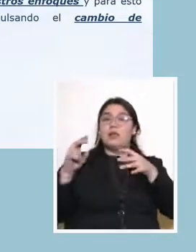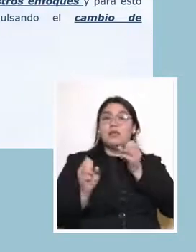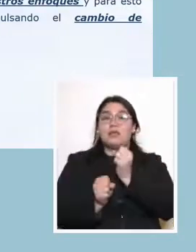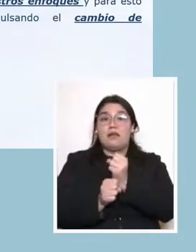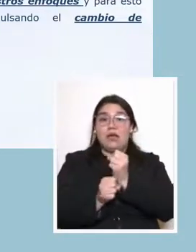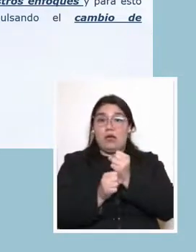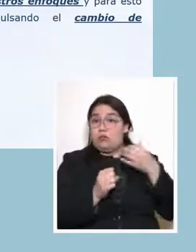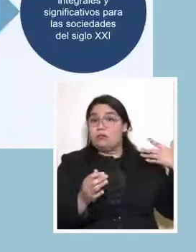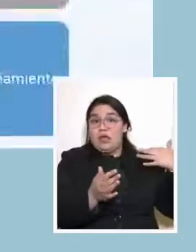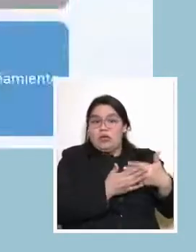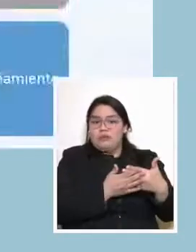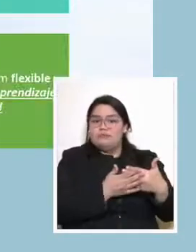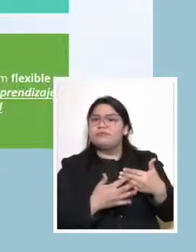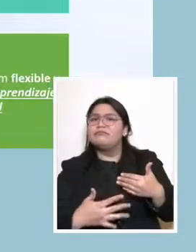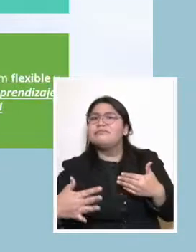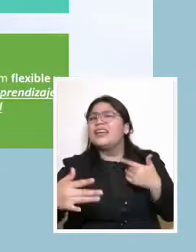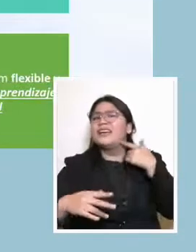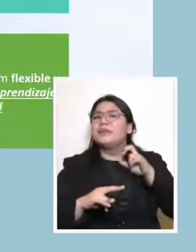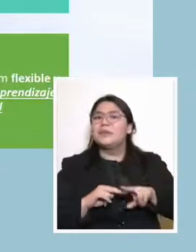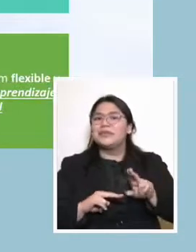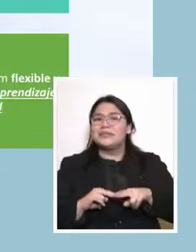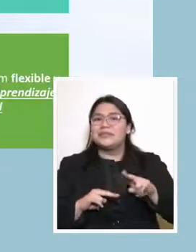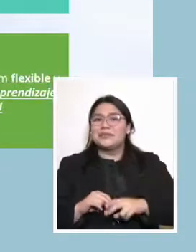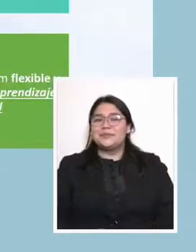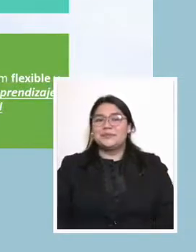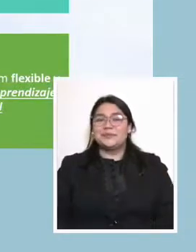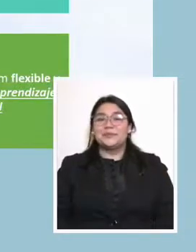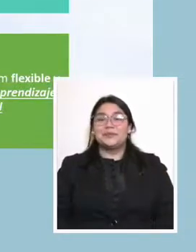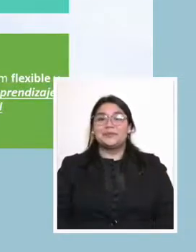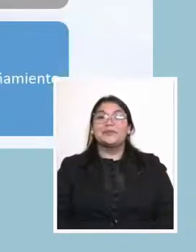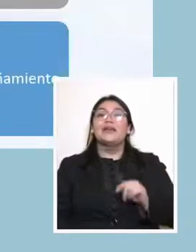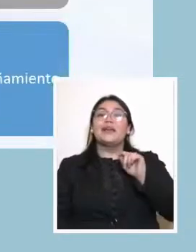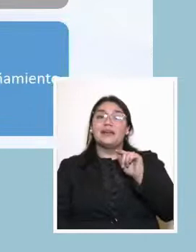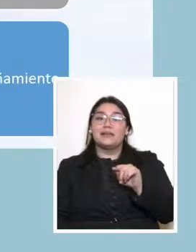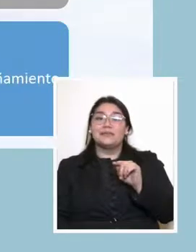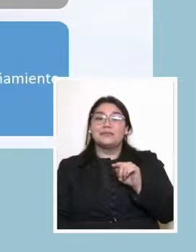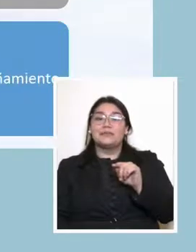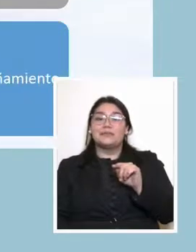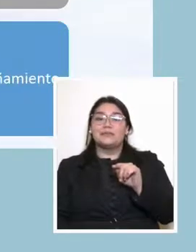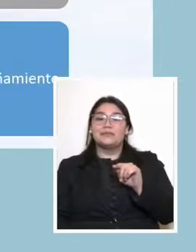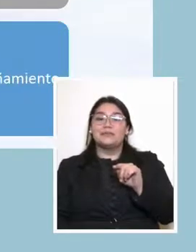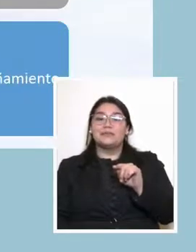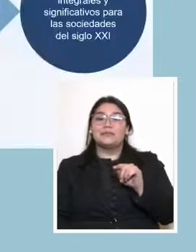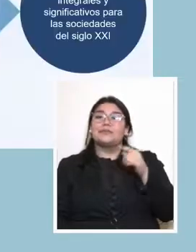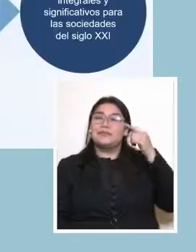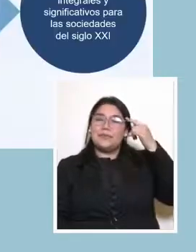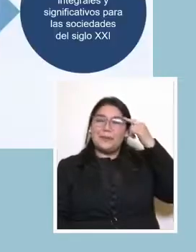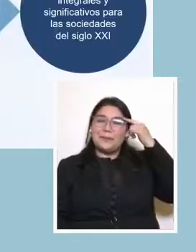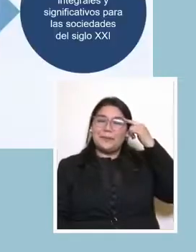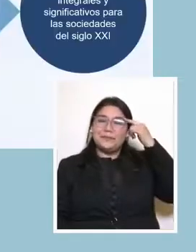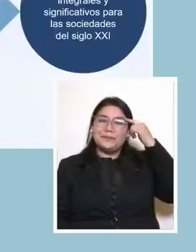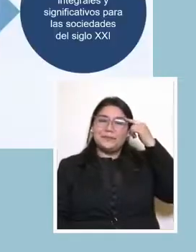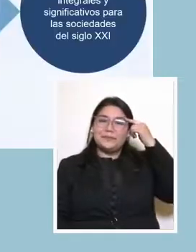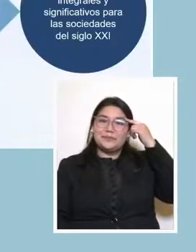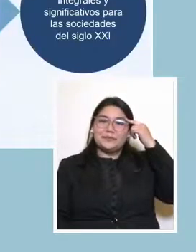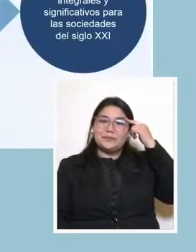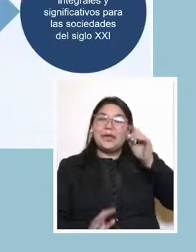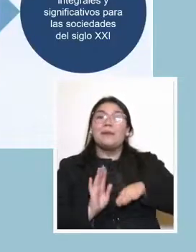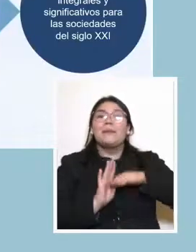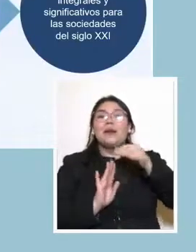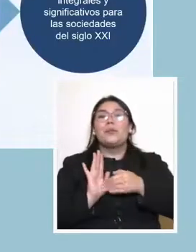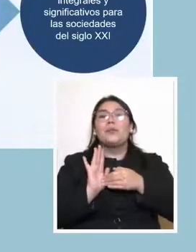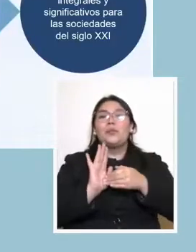el momento? En esto quizás es donde se expresa de mejor manera lo que entendemos como cambio